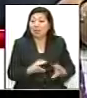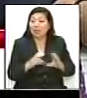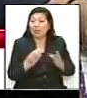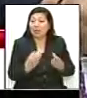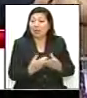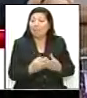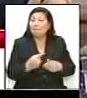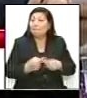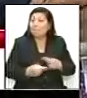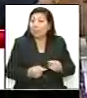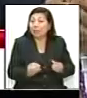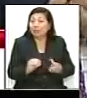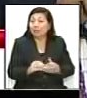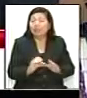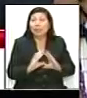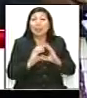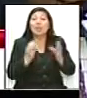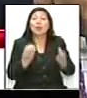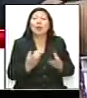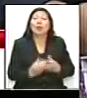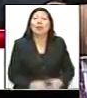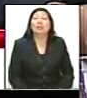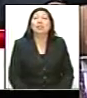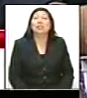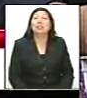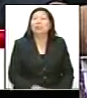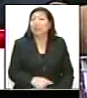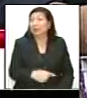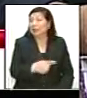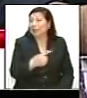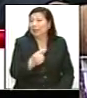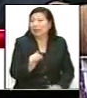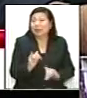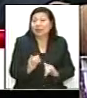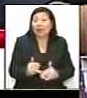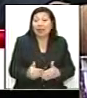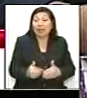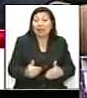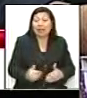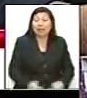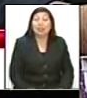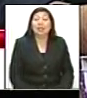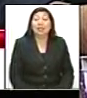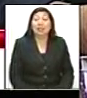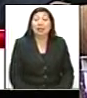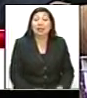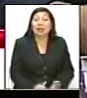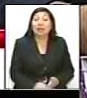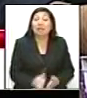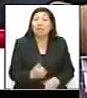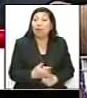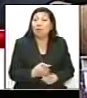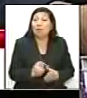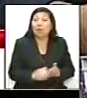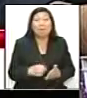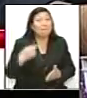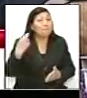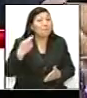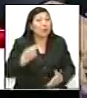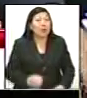para las siguientes composiciones del Congreso, hubiera sido terrible dejar este antecedente de que por motivos